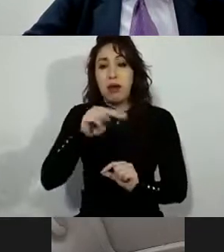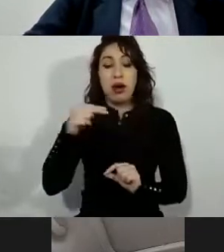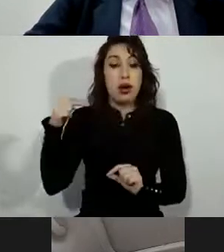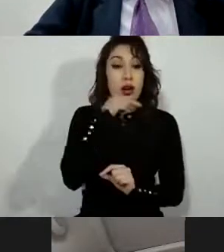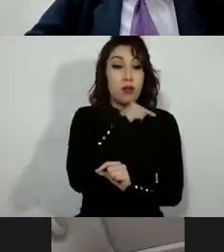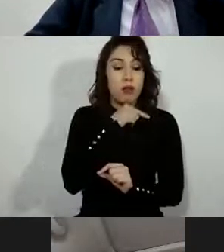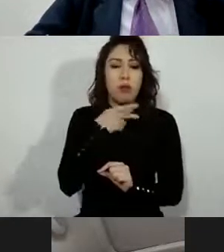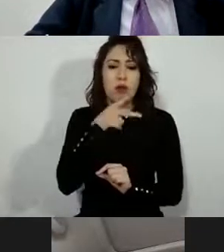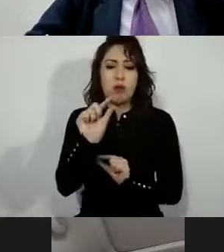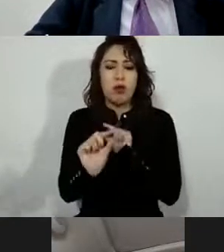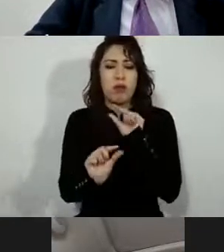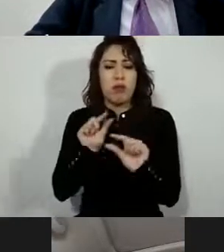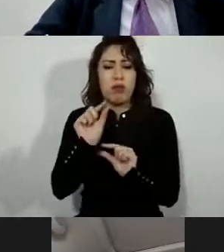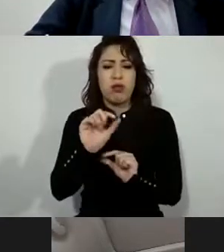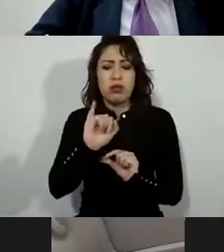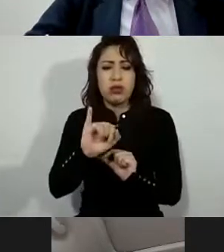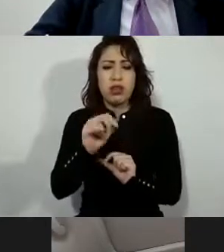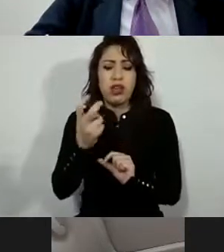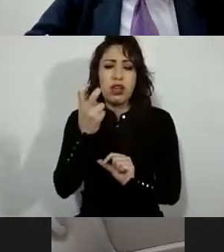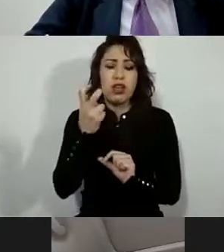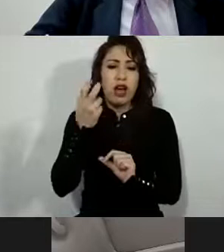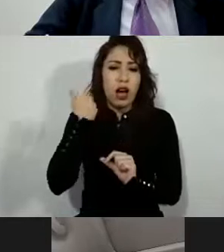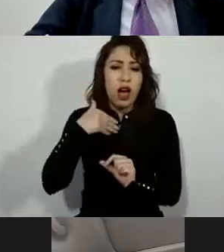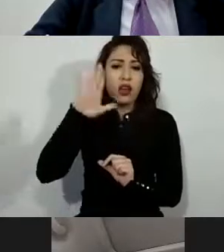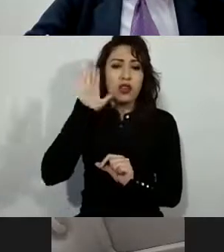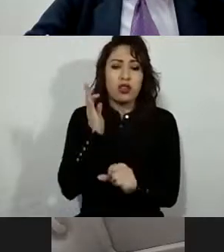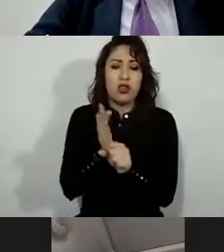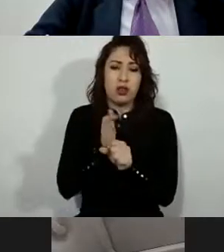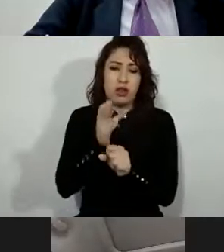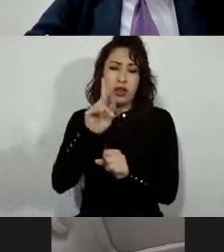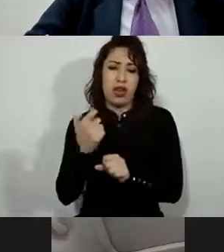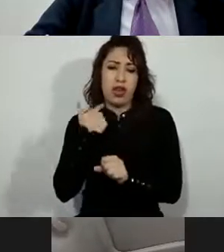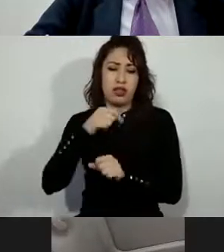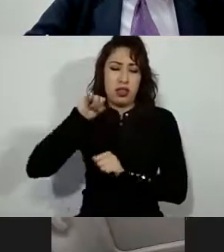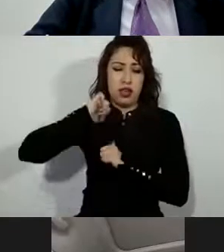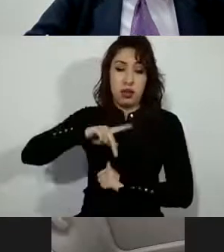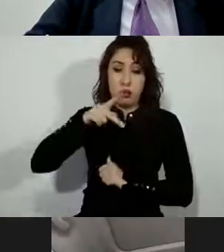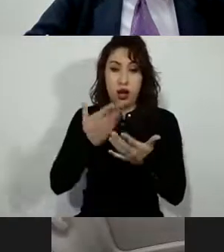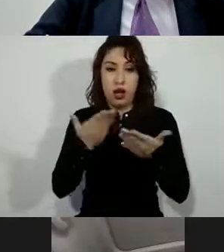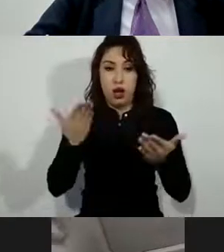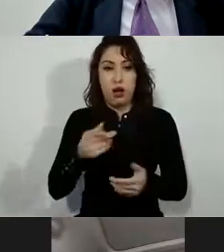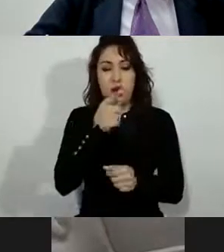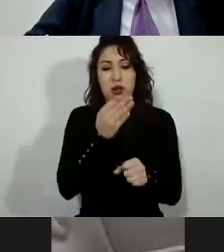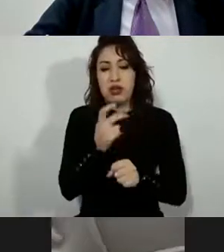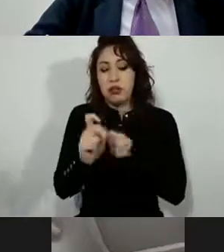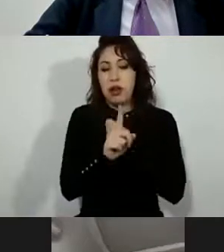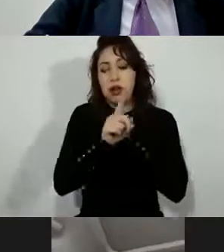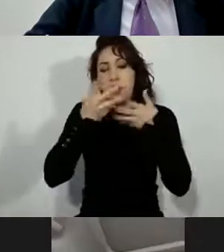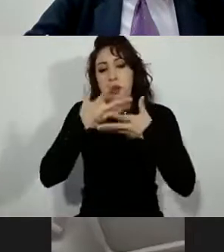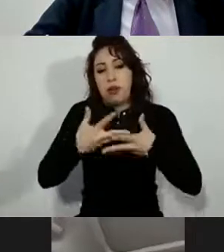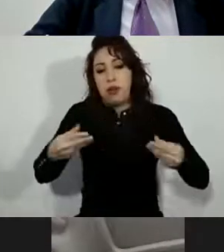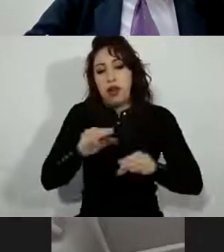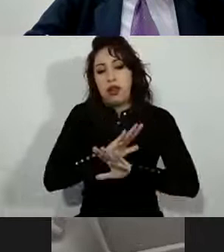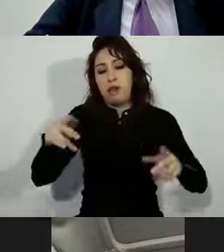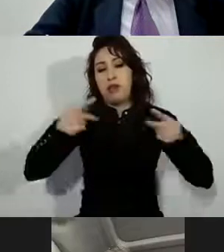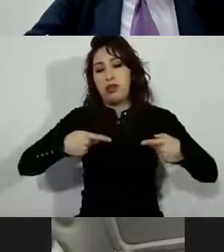ese asunto con su antecesor y ahora con la administración de usted pues ha venido resolviendo. Desde luego